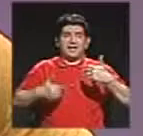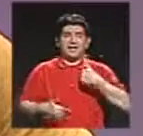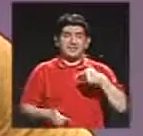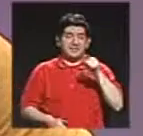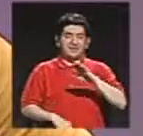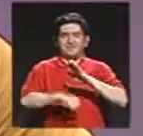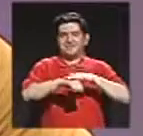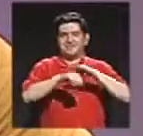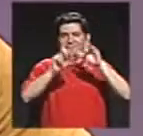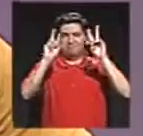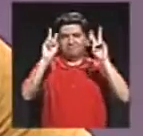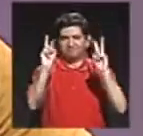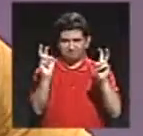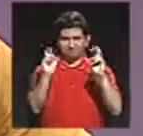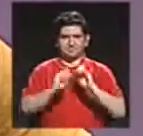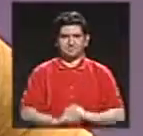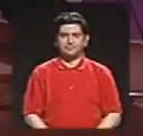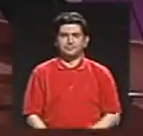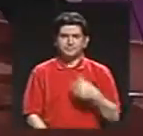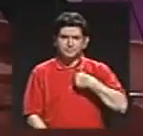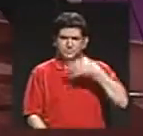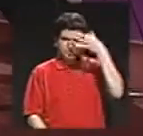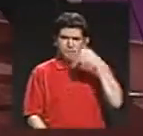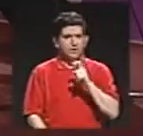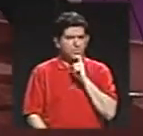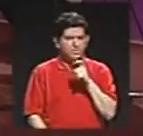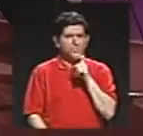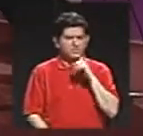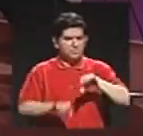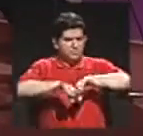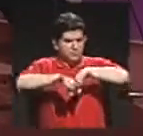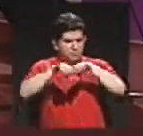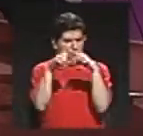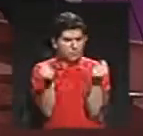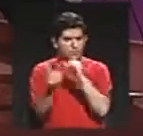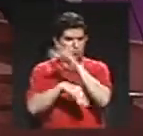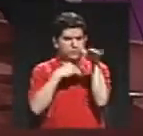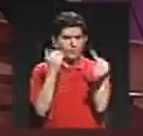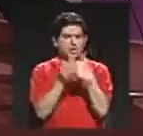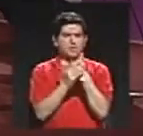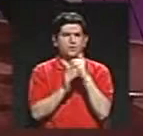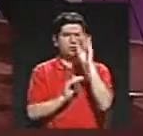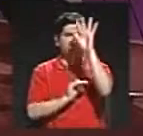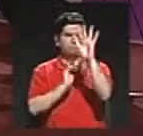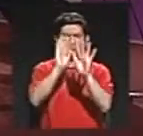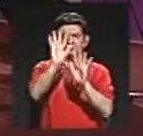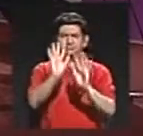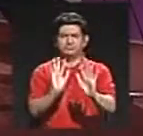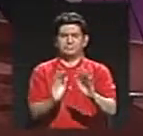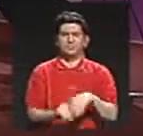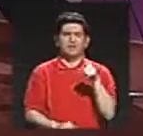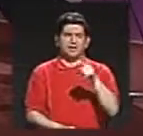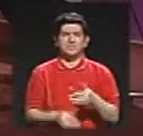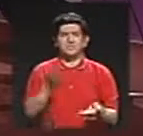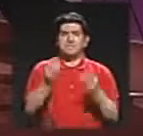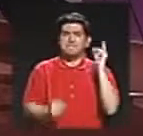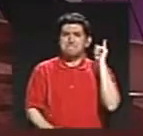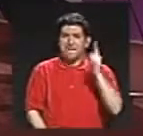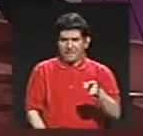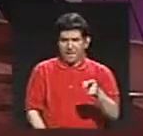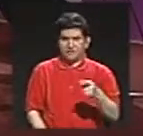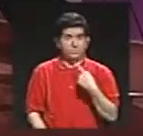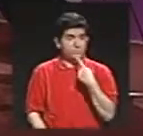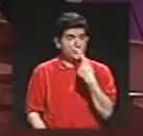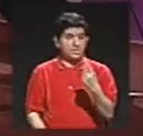esas concesiones verdad y yo creo que es Es difícil también romper con con todos esos esquemas con todos esos mandatos y